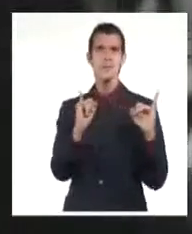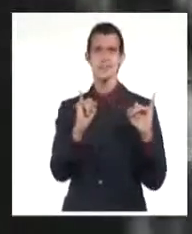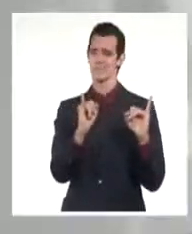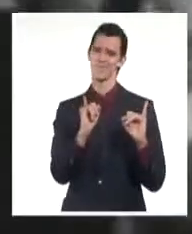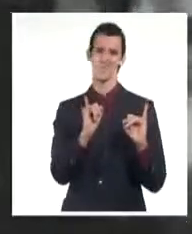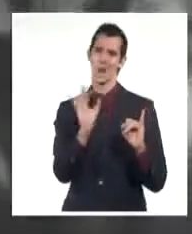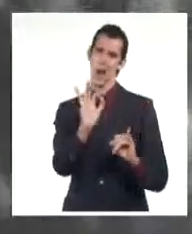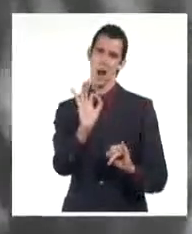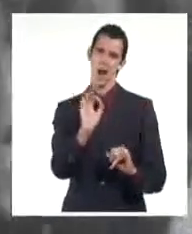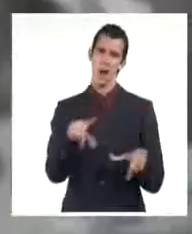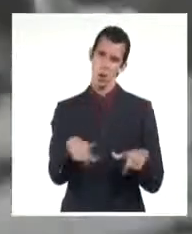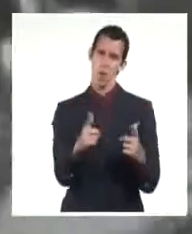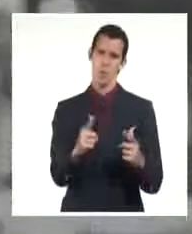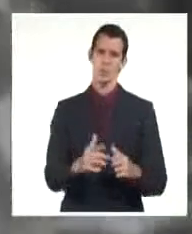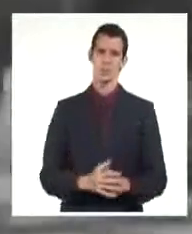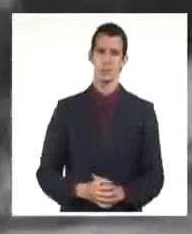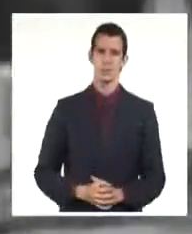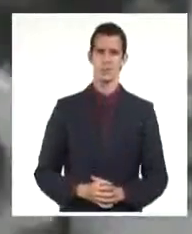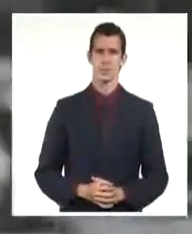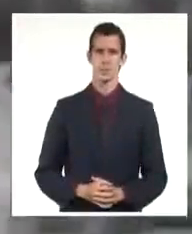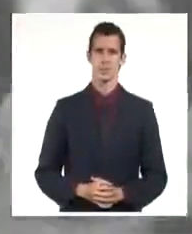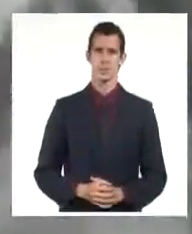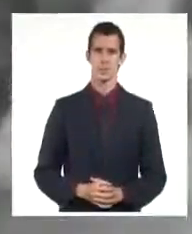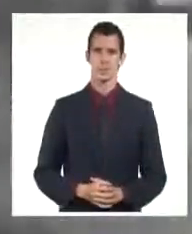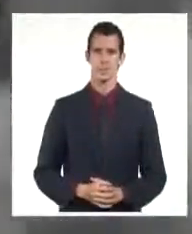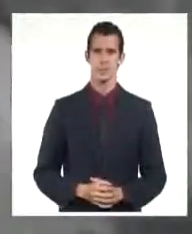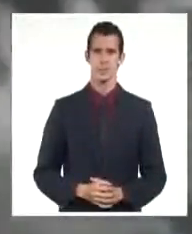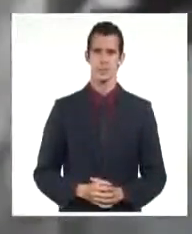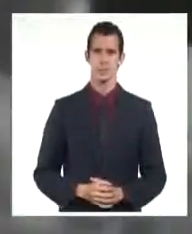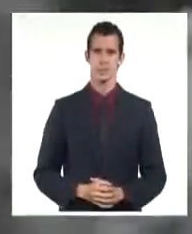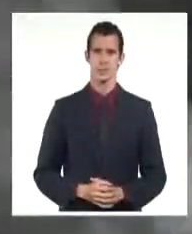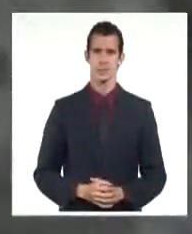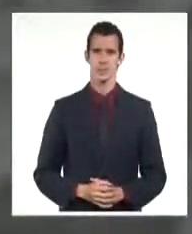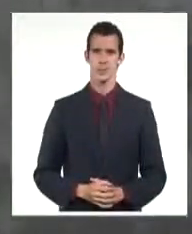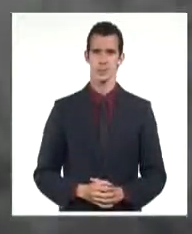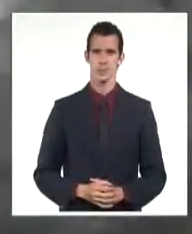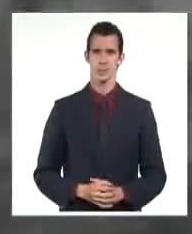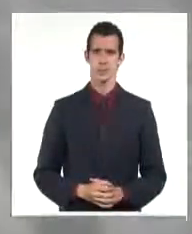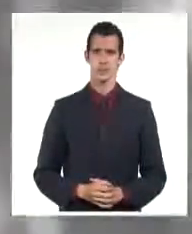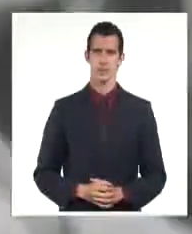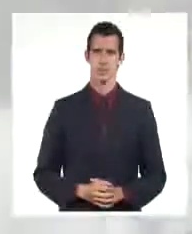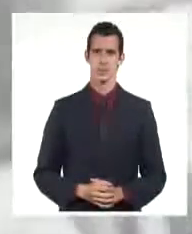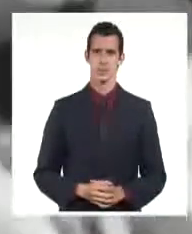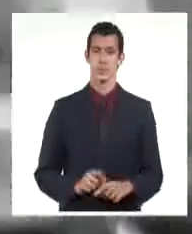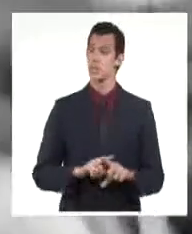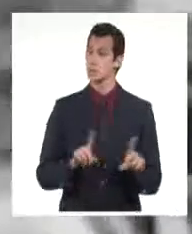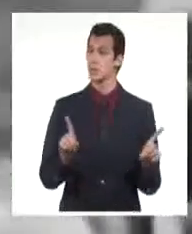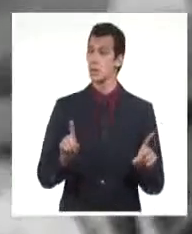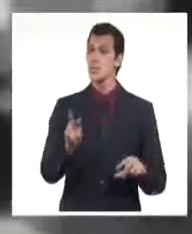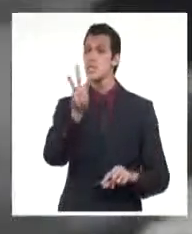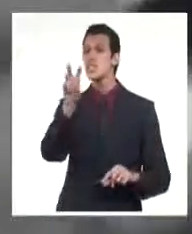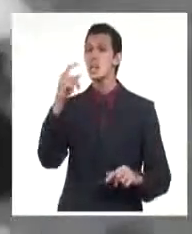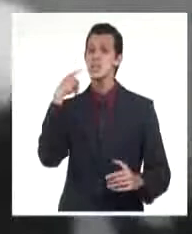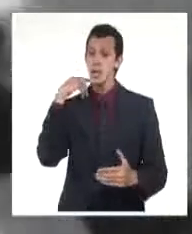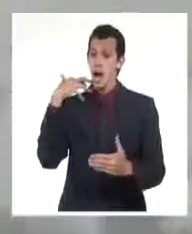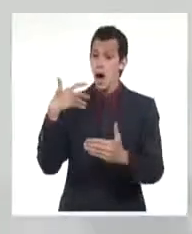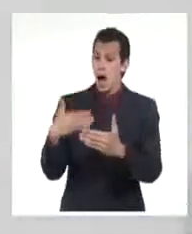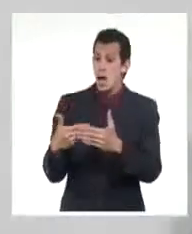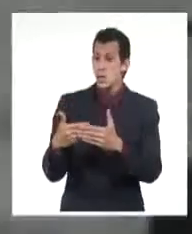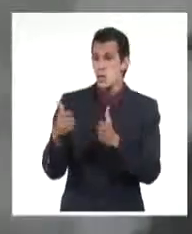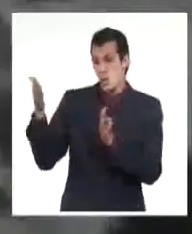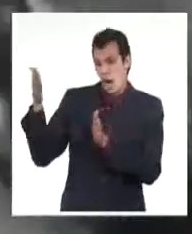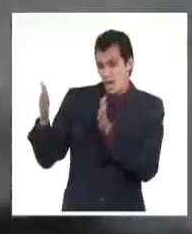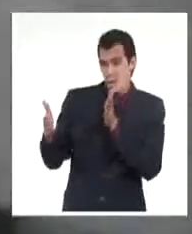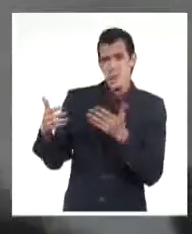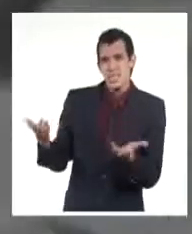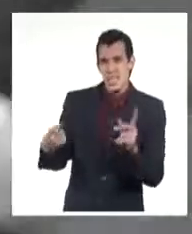de 3 décadas de dignidad y decoro en los campos habían legitimado el espíritu independentista y el patriotismo de los cubanos que